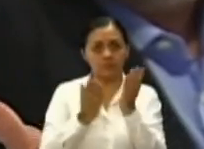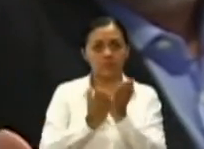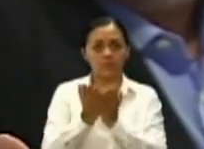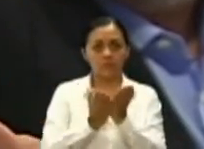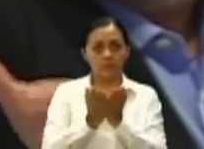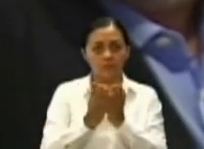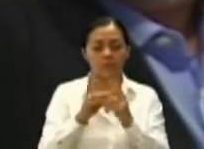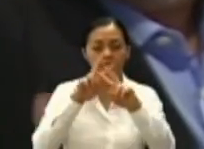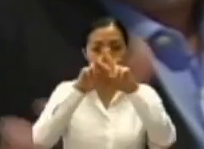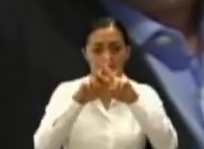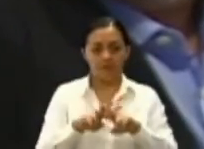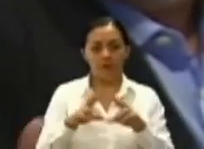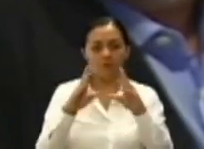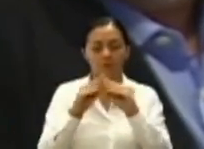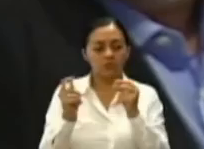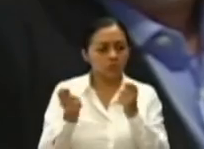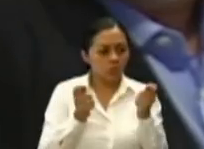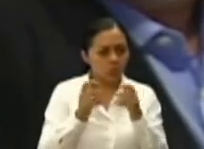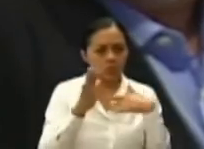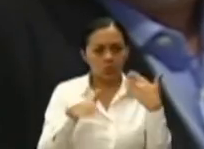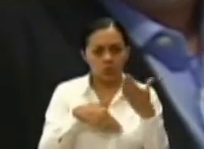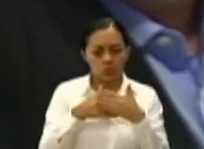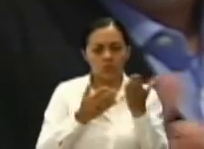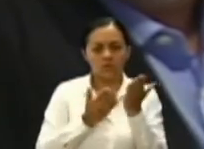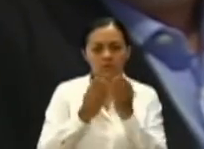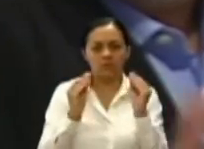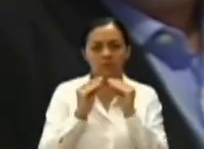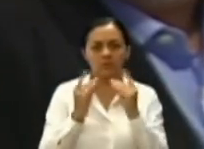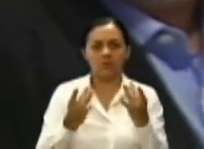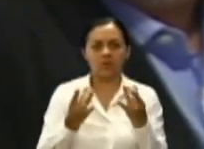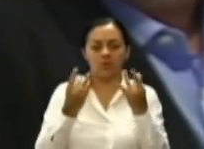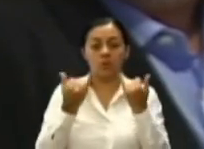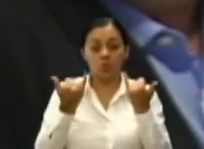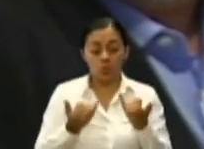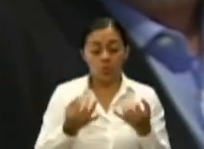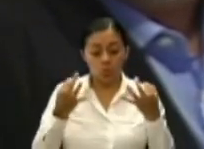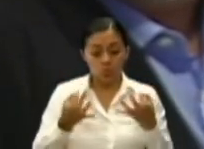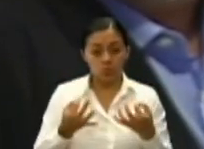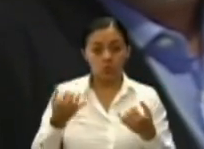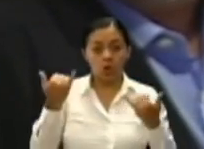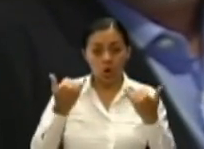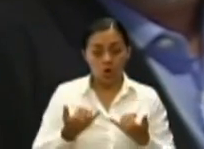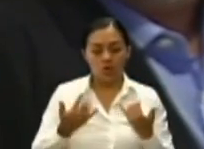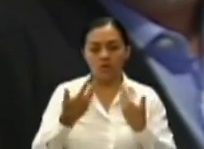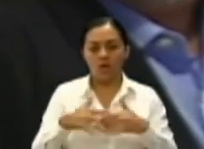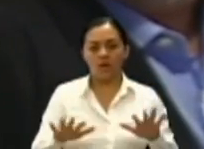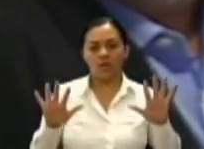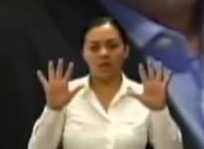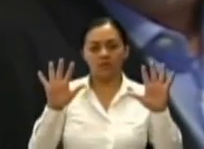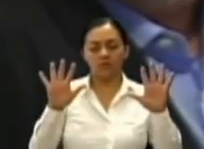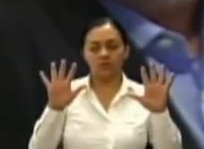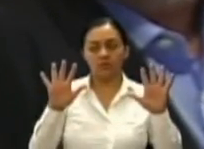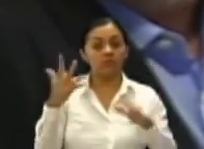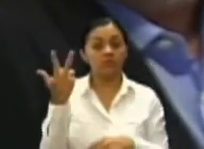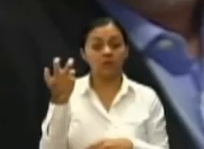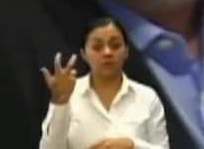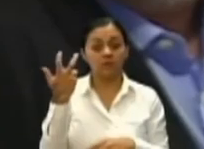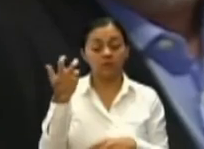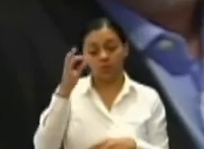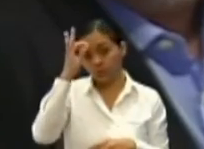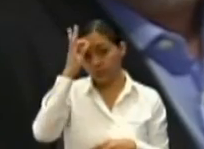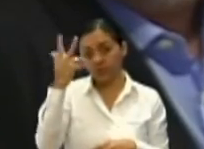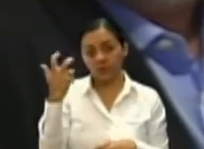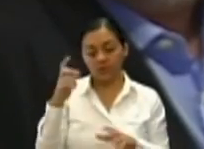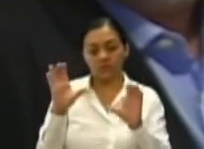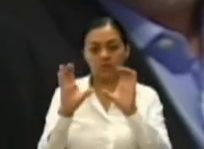verificando y controlando que los servicios se presten con calidad el día de hoy hemos acreditado ya la décima el décimo tercer hospital acreditado